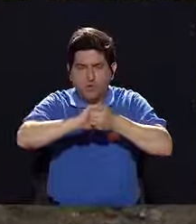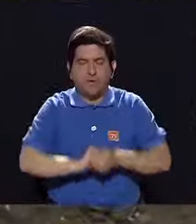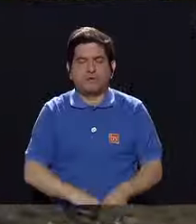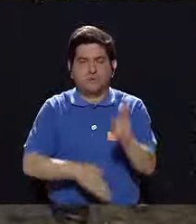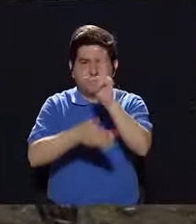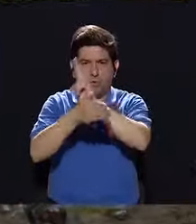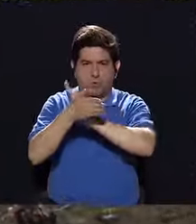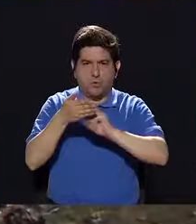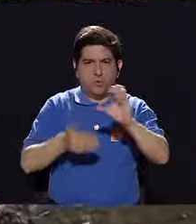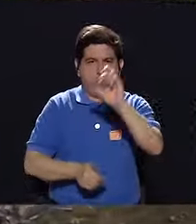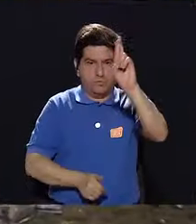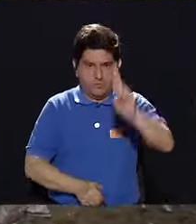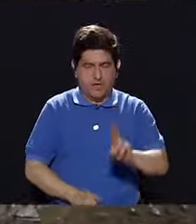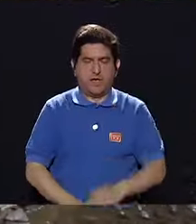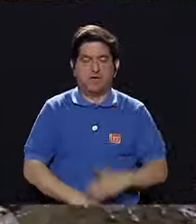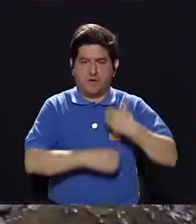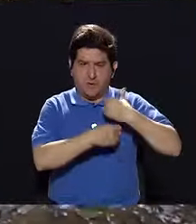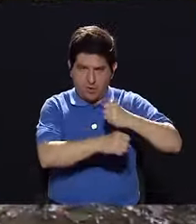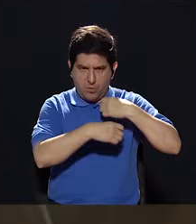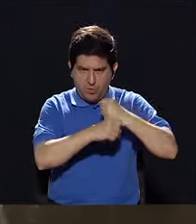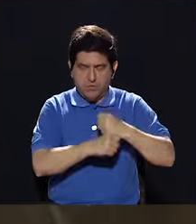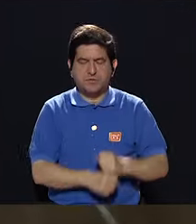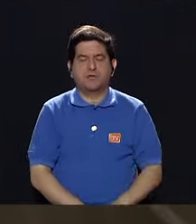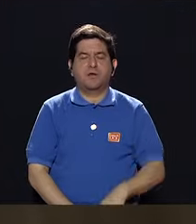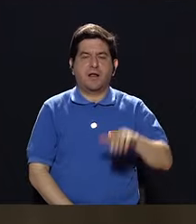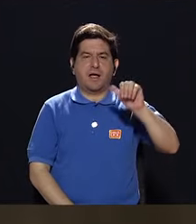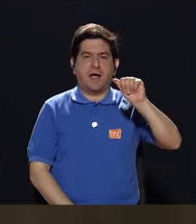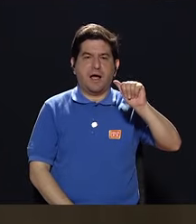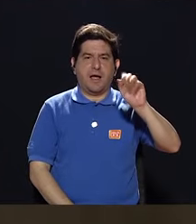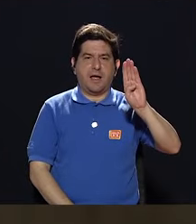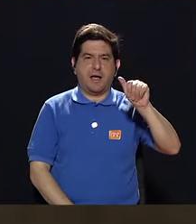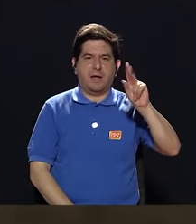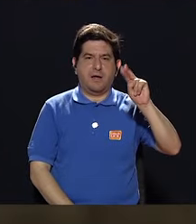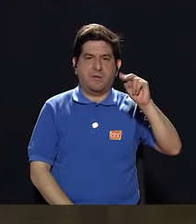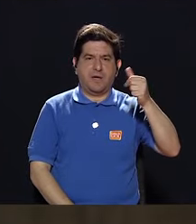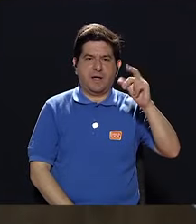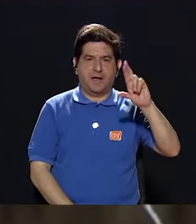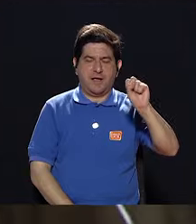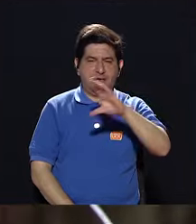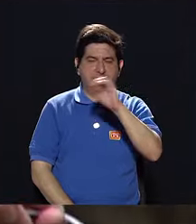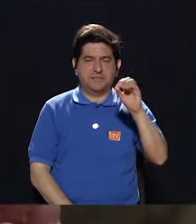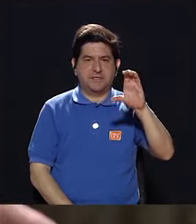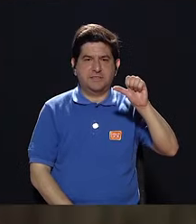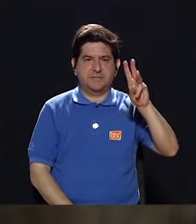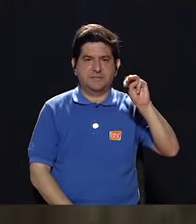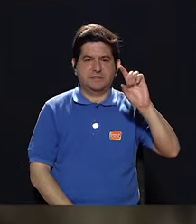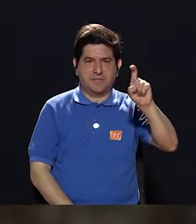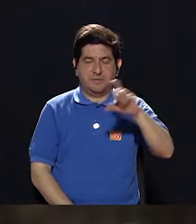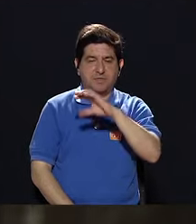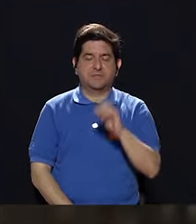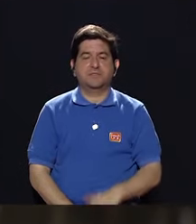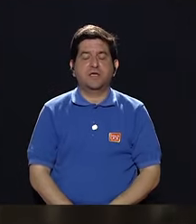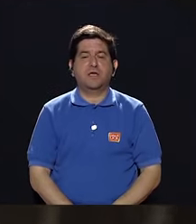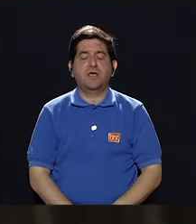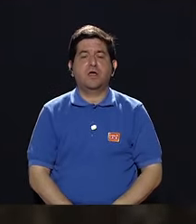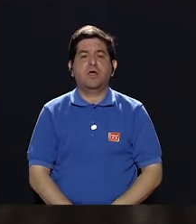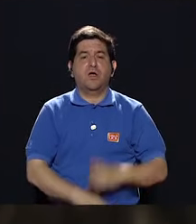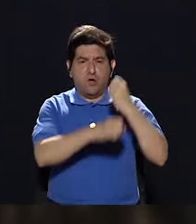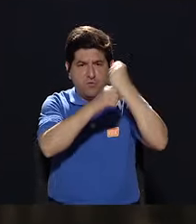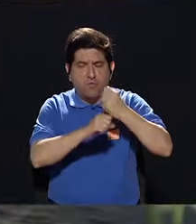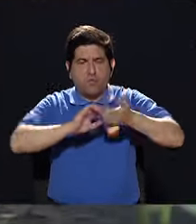colaborativa por la Universidad de Costa Rica, la Municipalidad de Avangares y Cemex, y también ha obtenido apoyo de Funde